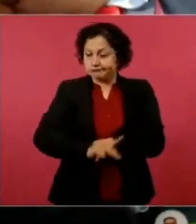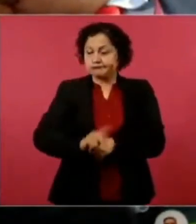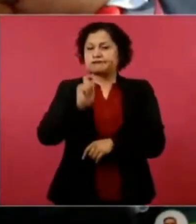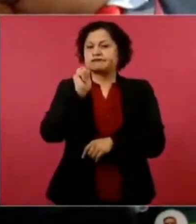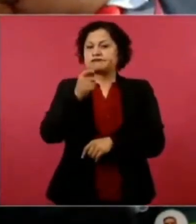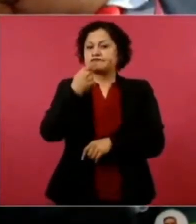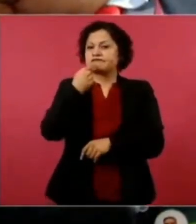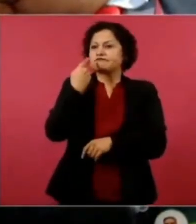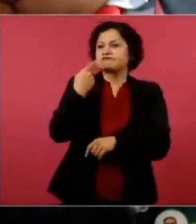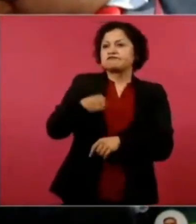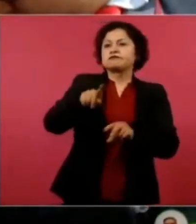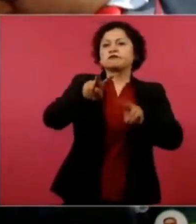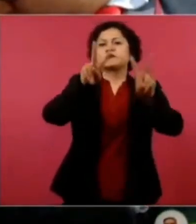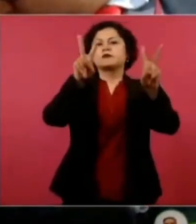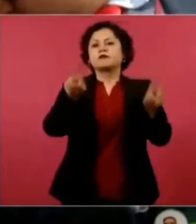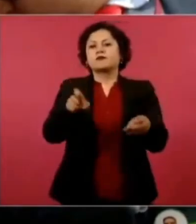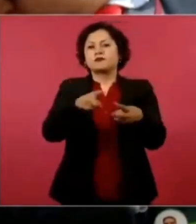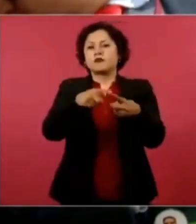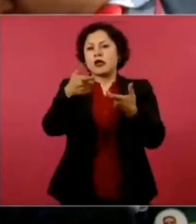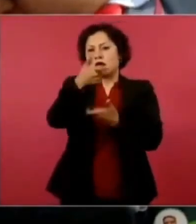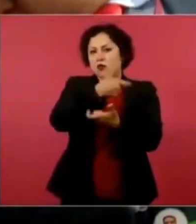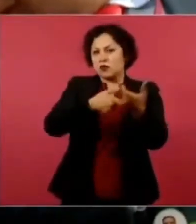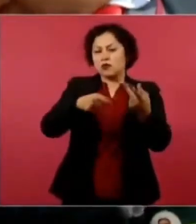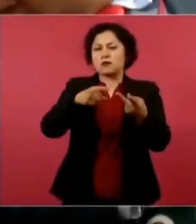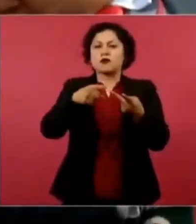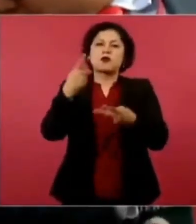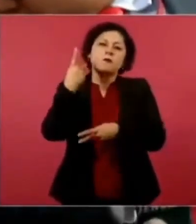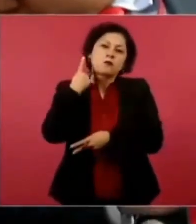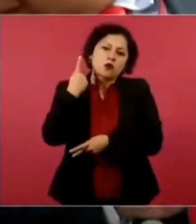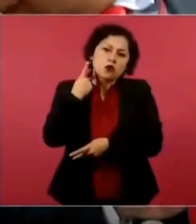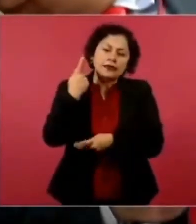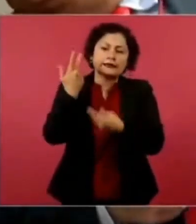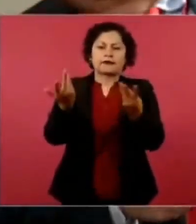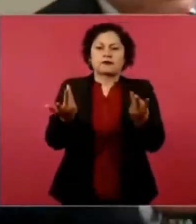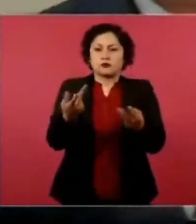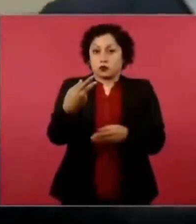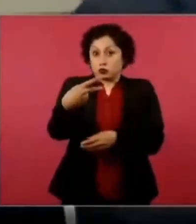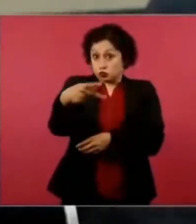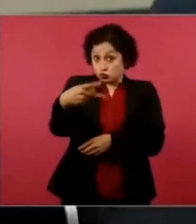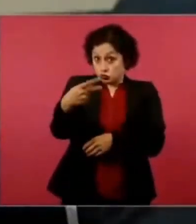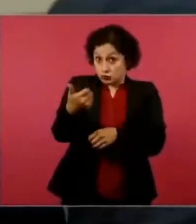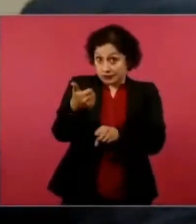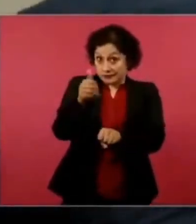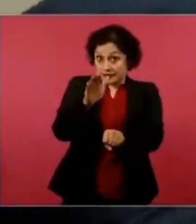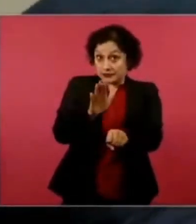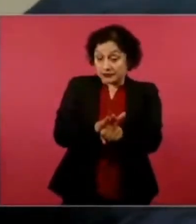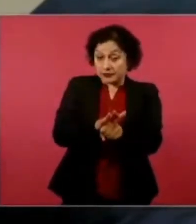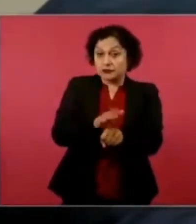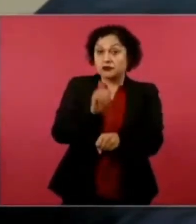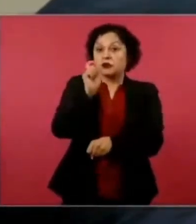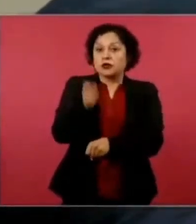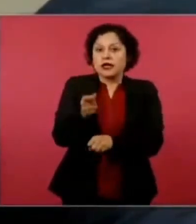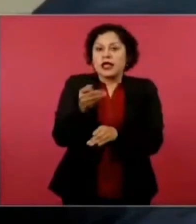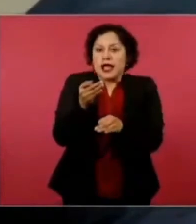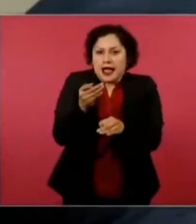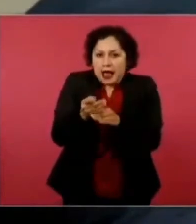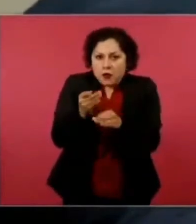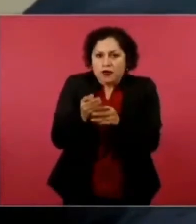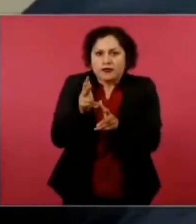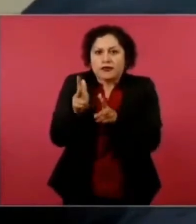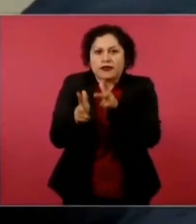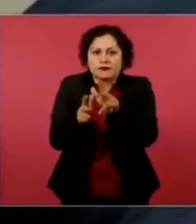terreno político, en contra de su administración. Ahí tenemos que aún ya prácticamente está terminado el Tren Maya,